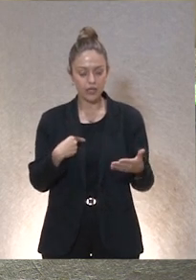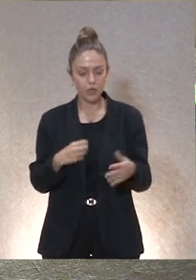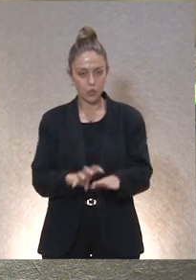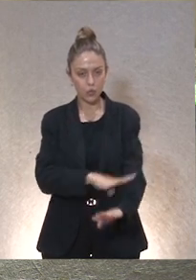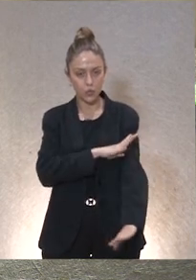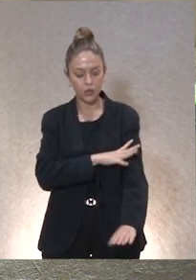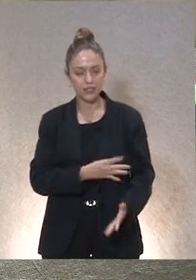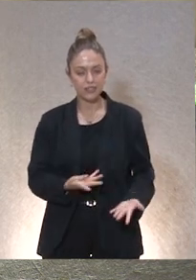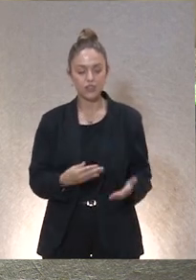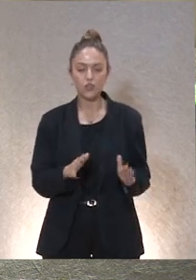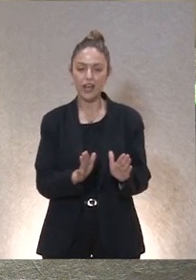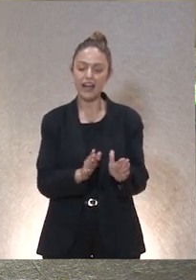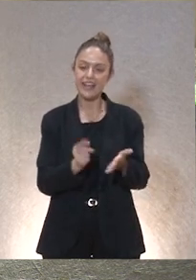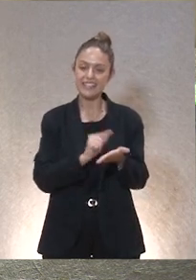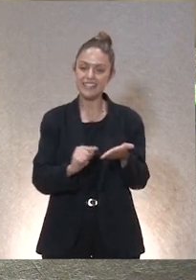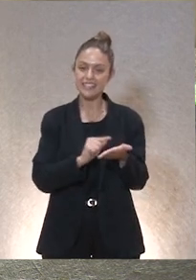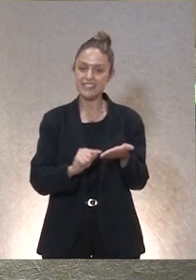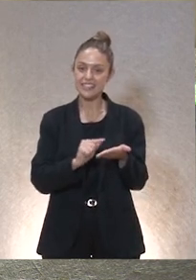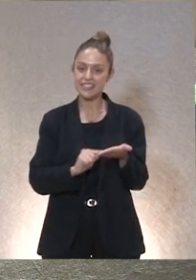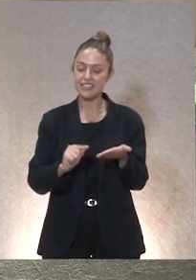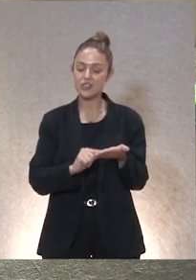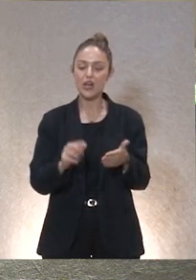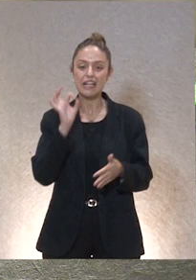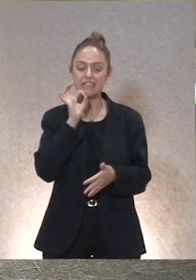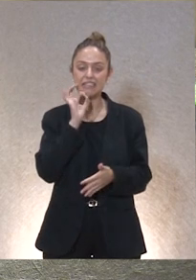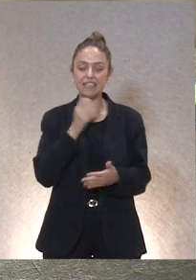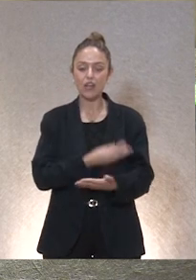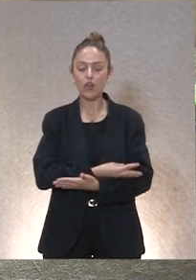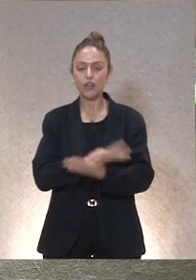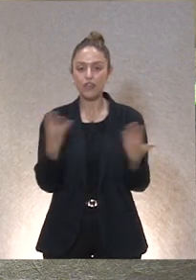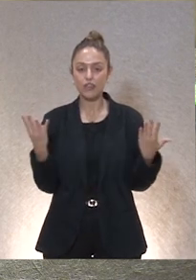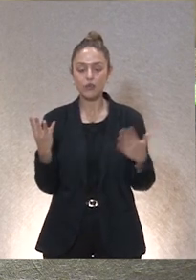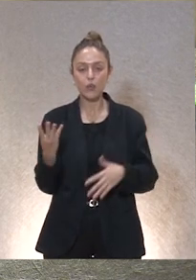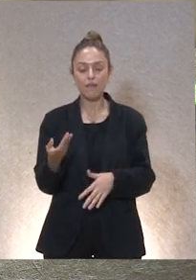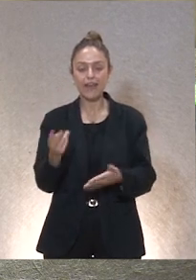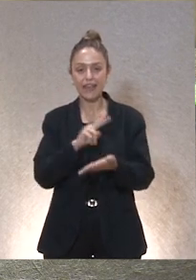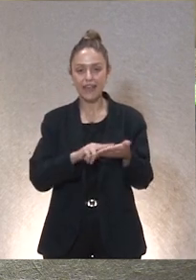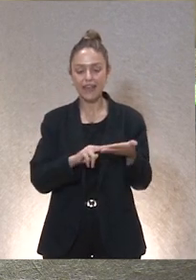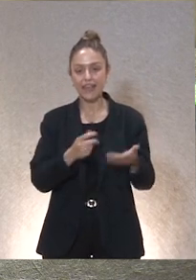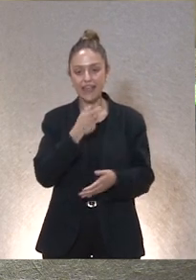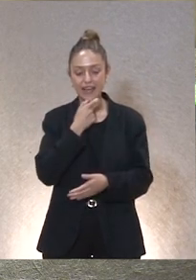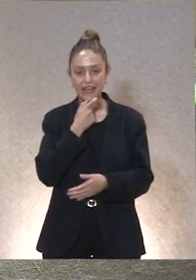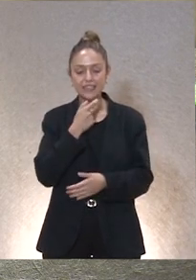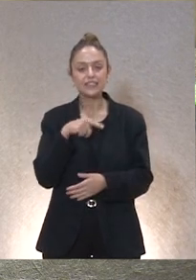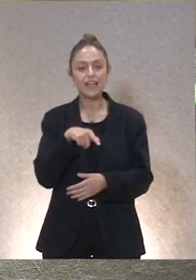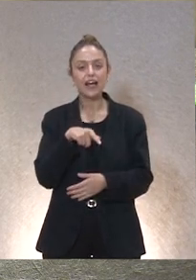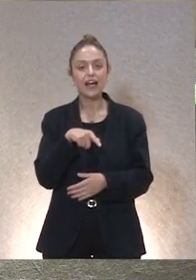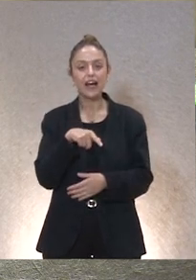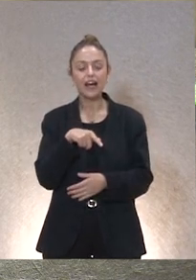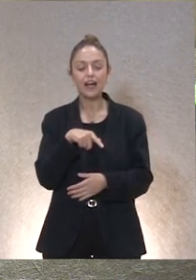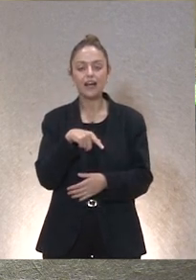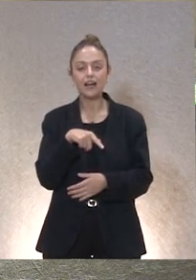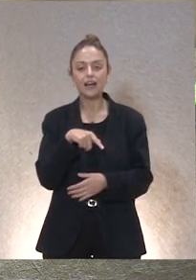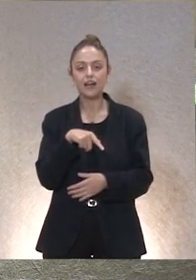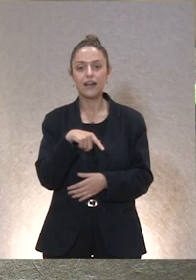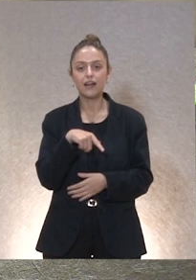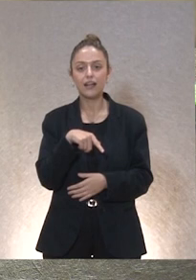de una novela de una escritora del siglo XIX inglesa que se llama George Elliot y